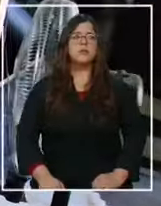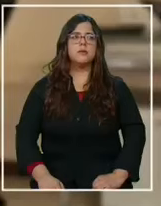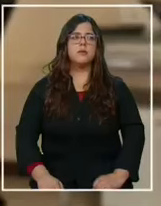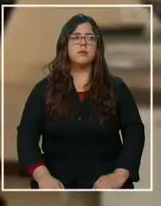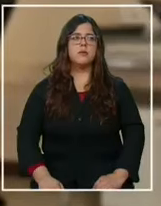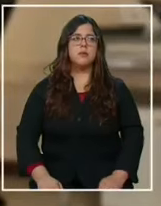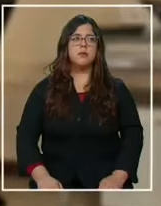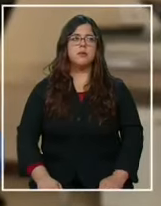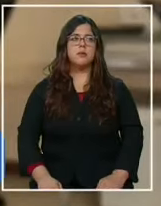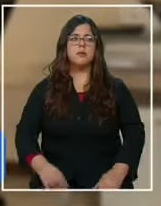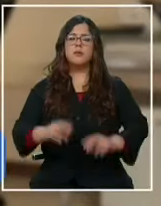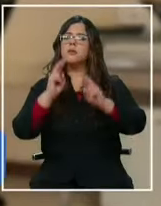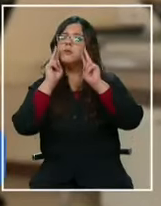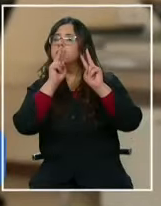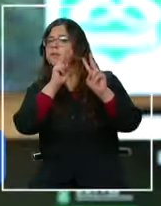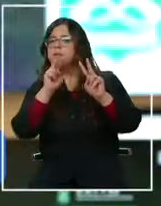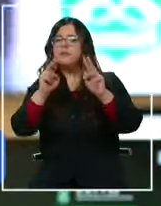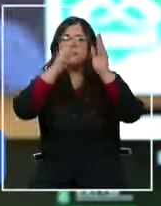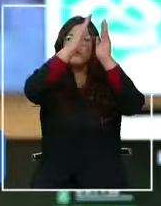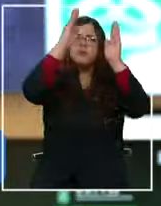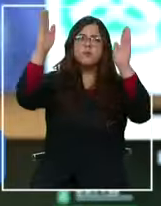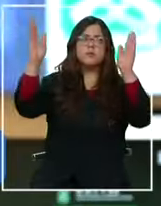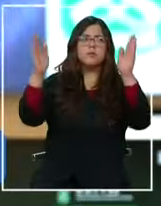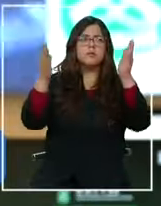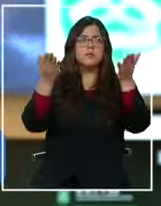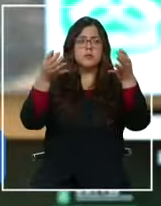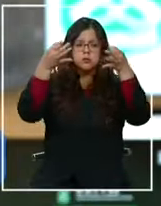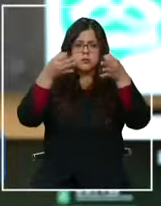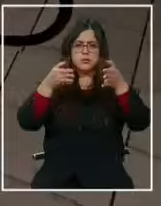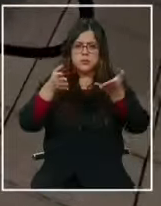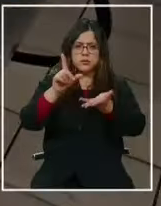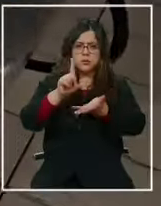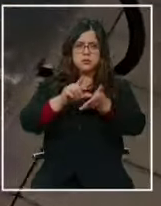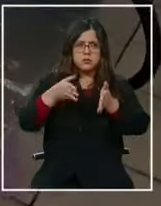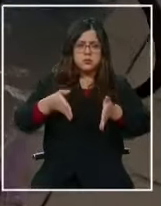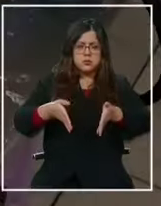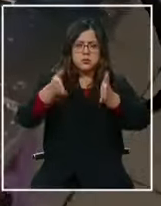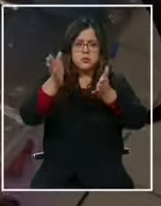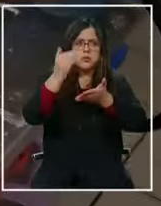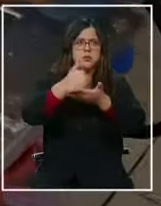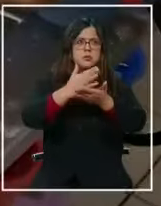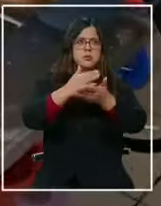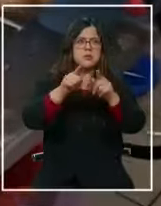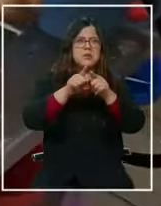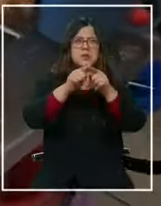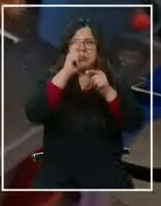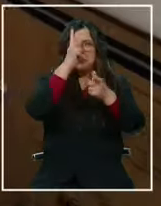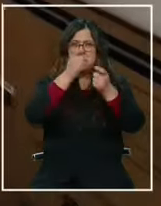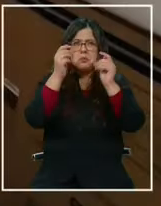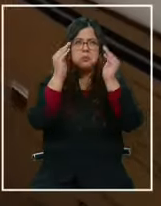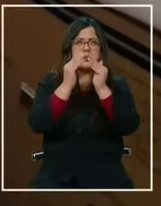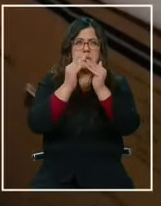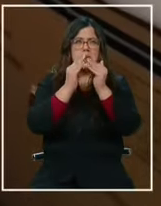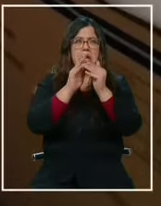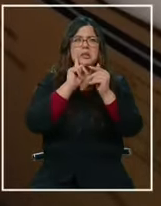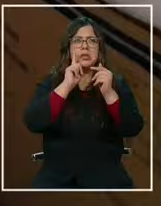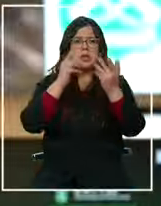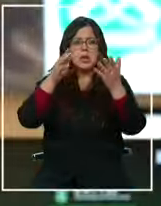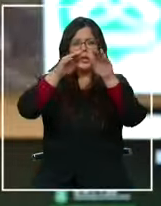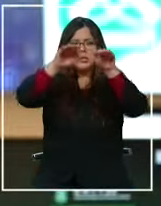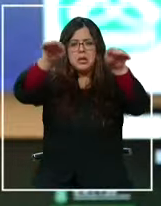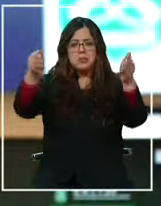Al proceder a revisar toda esta bodega, había un espacio el que estaba ya organizado como un tipo de vivienda. Tenía colchón,